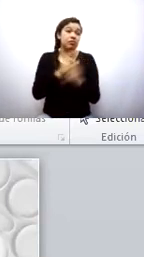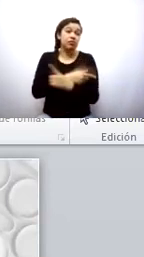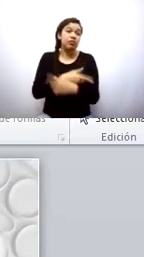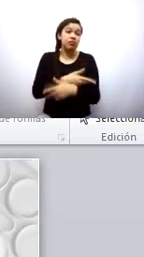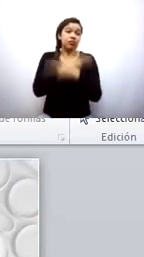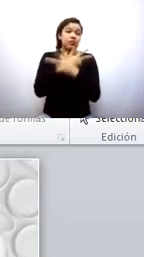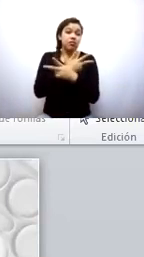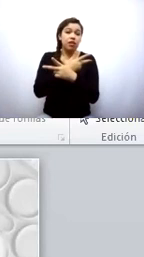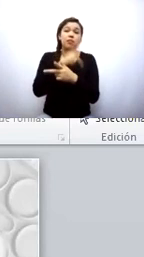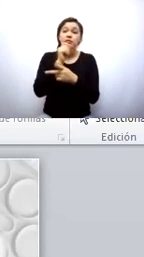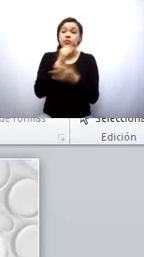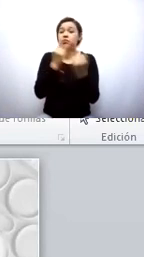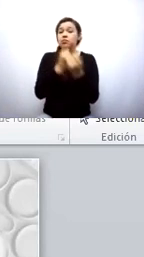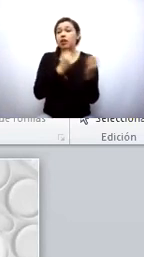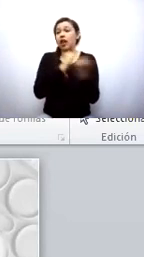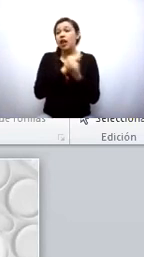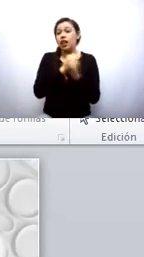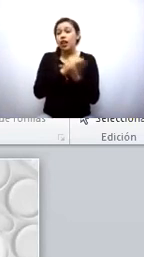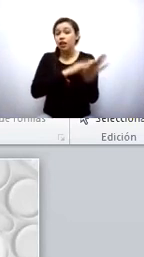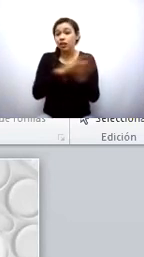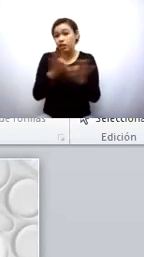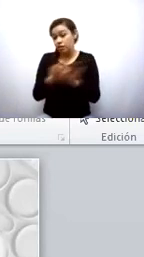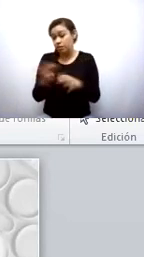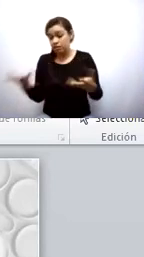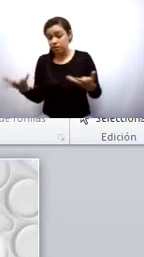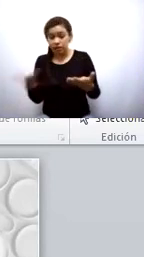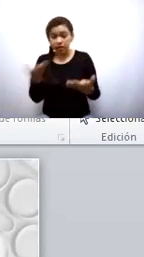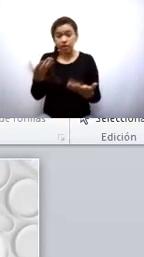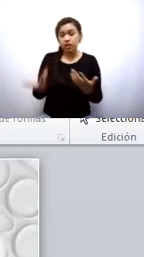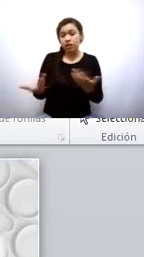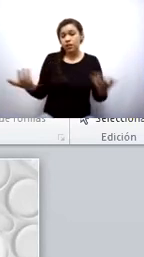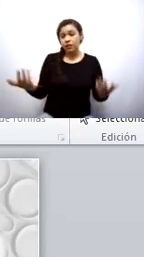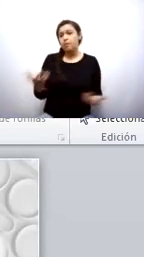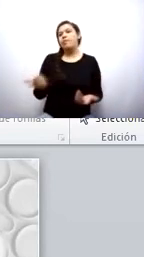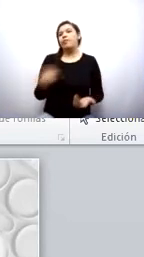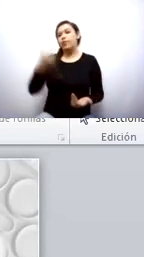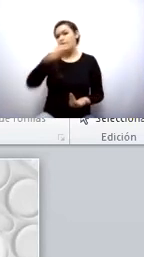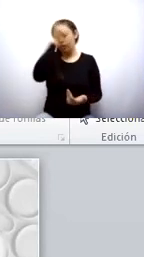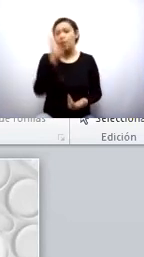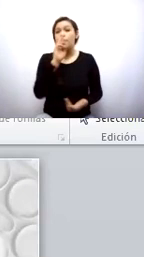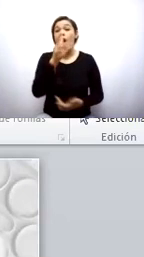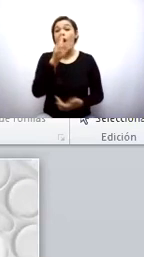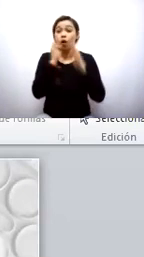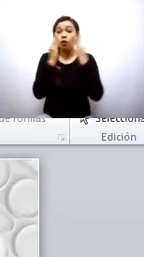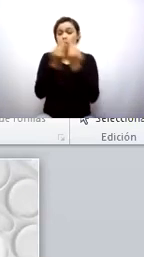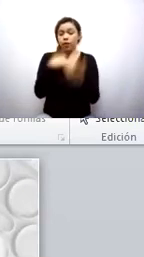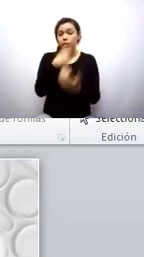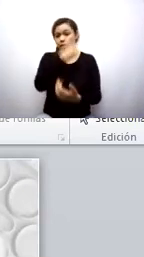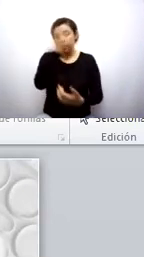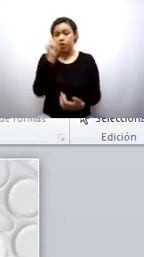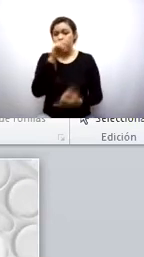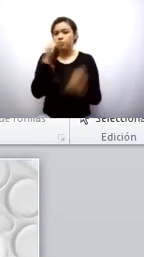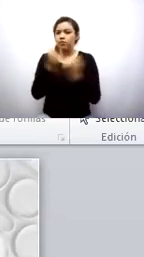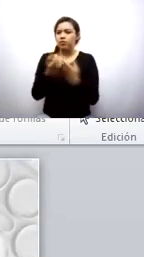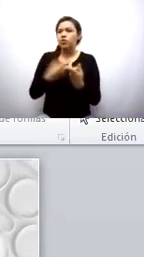en línea. Entonces, hemos resuelto cosas, pero yo no sé si sea la mejor manera. Lo que sí sé es que no te puedes quedar